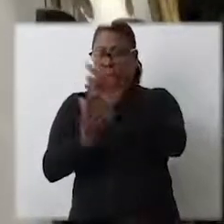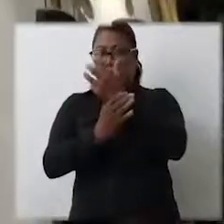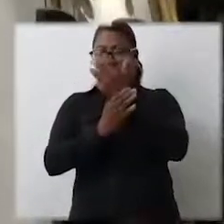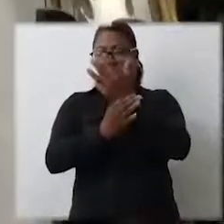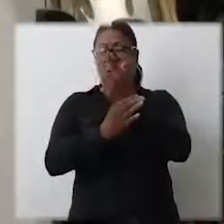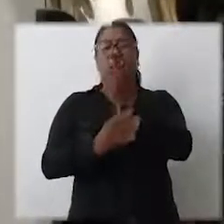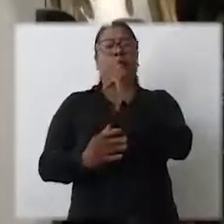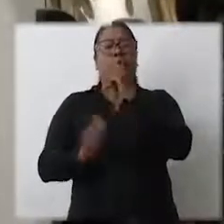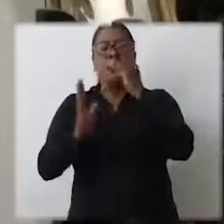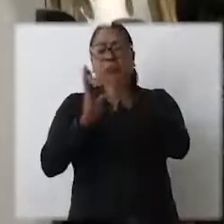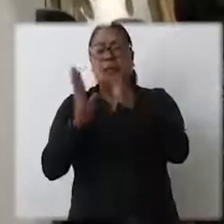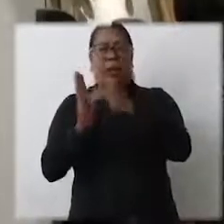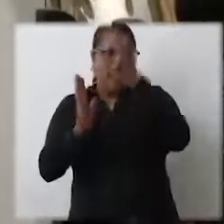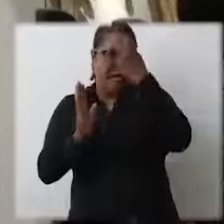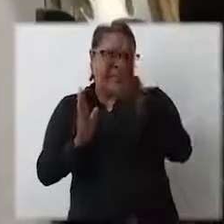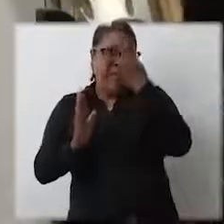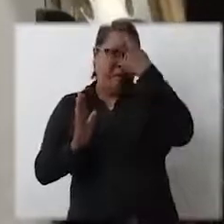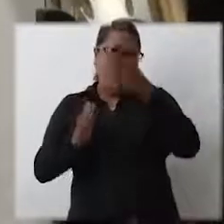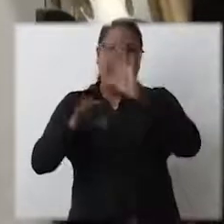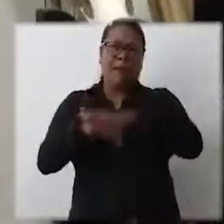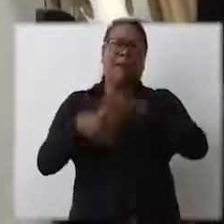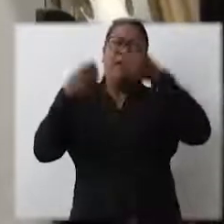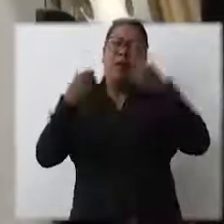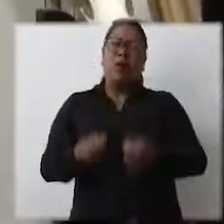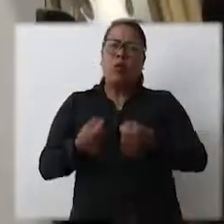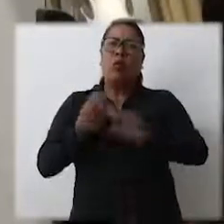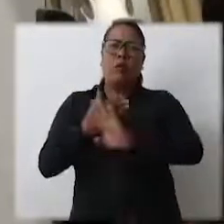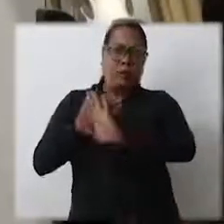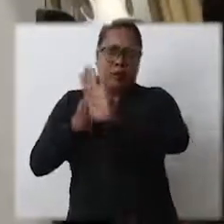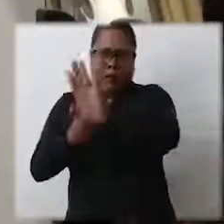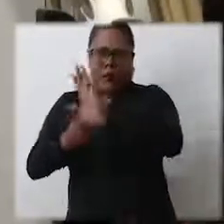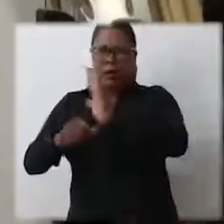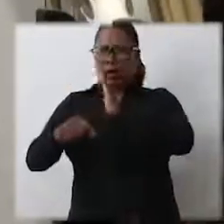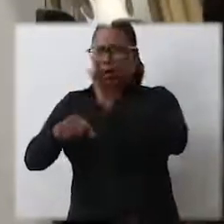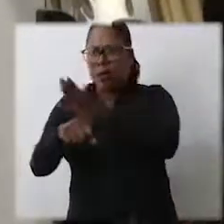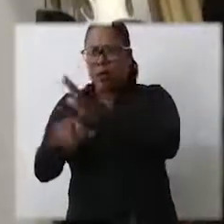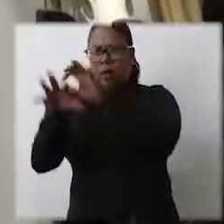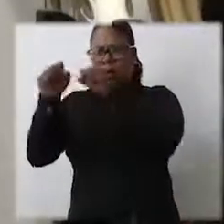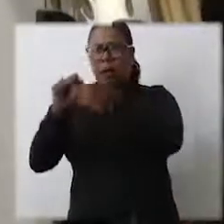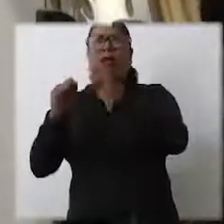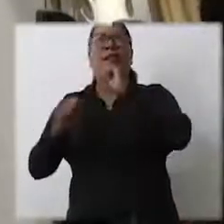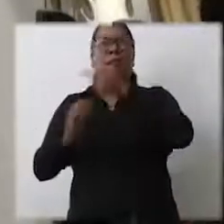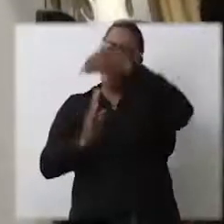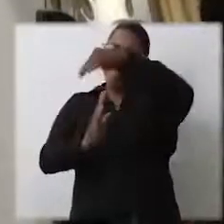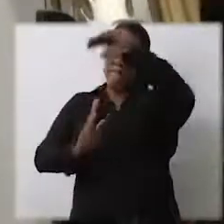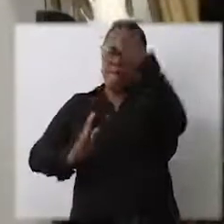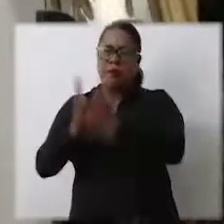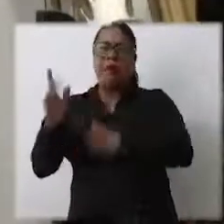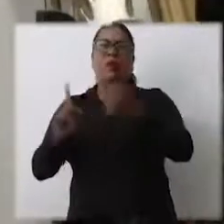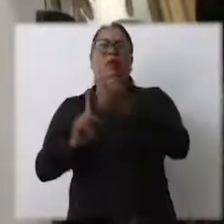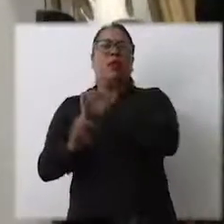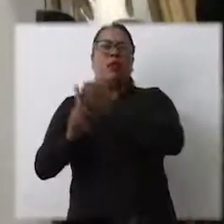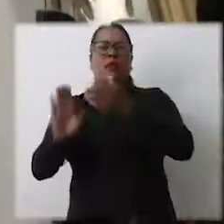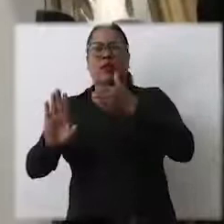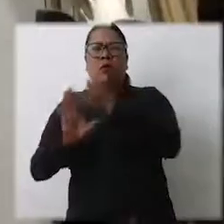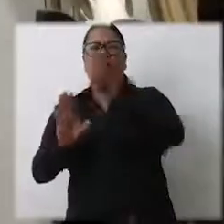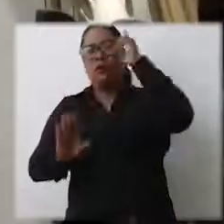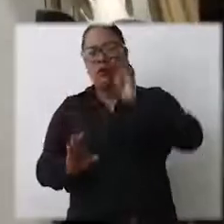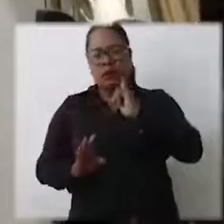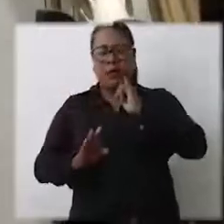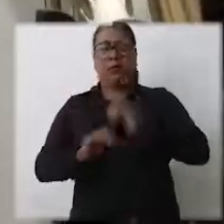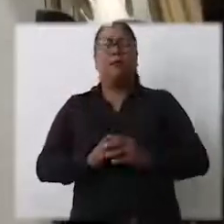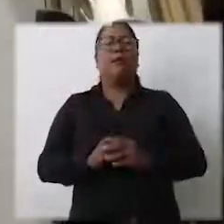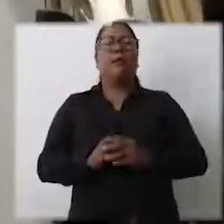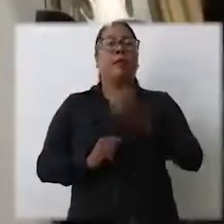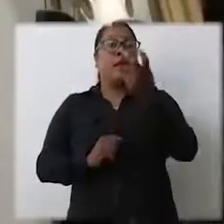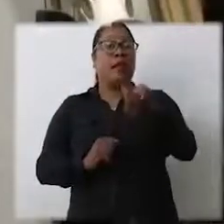instrumento jurídico, tenemos la posibilidad y de hacer explícita la atención a la problemática de género, como la violencia hacia las